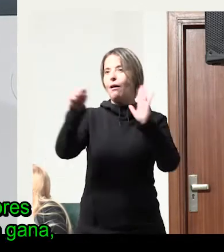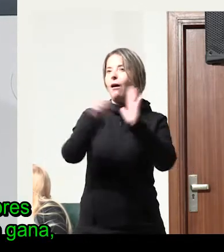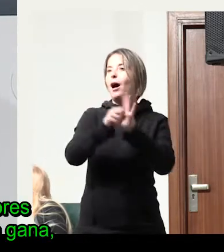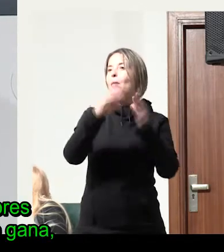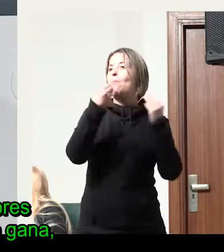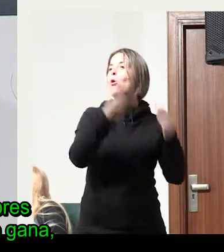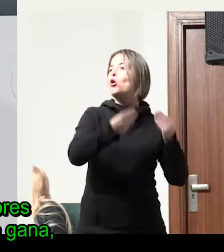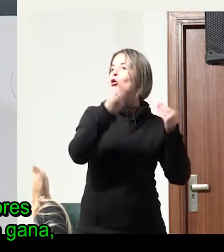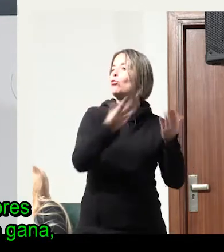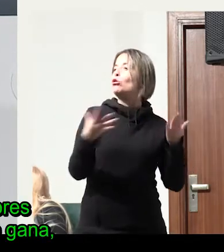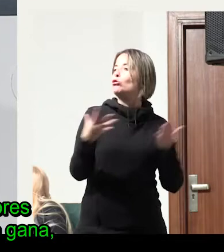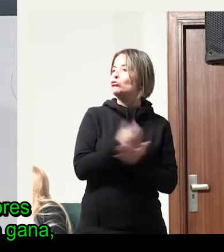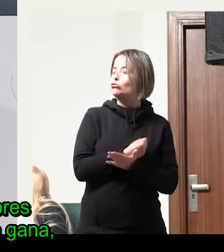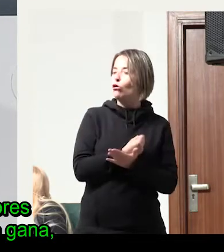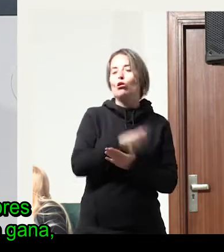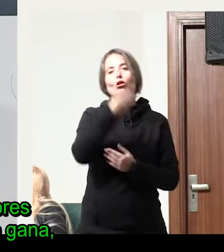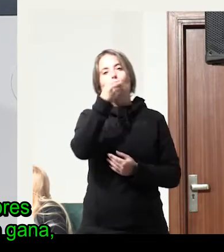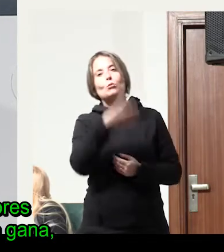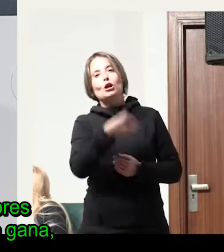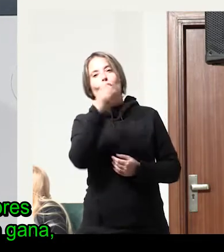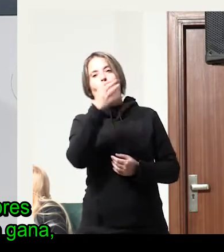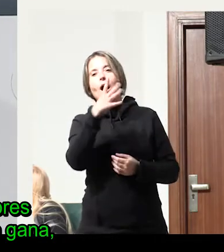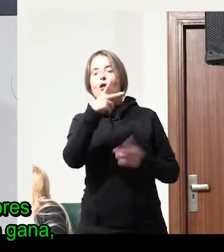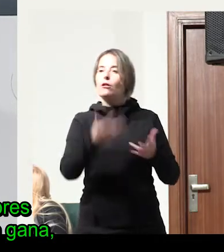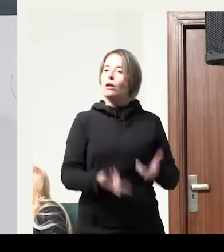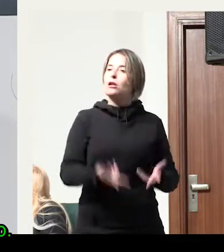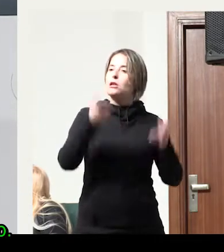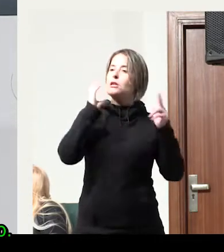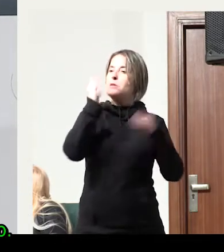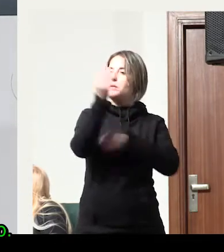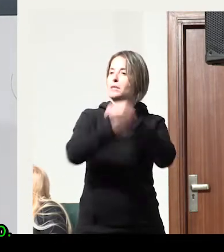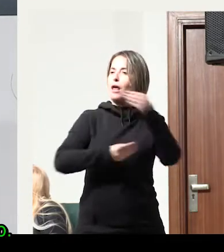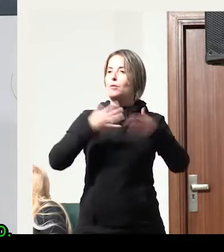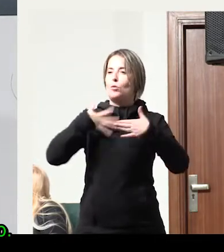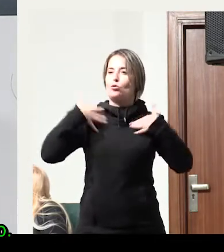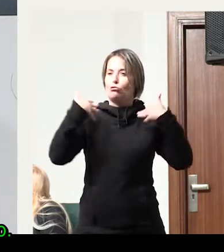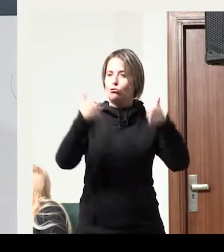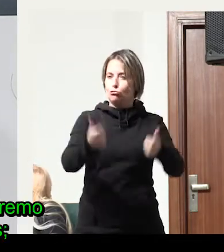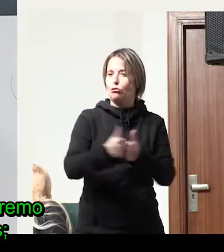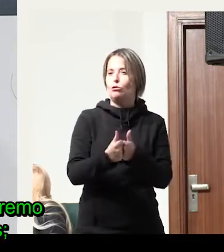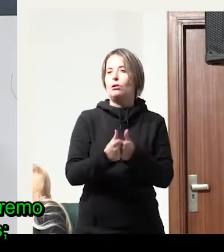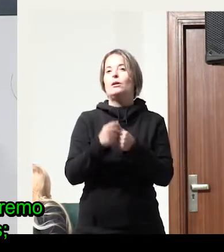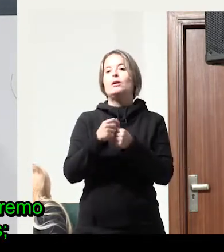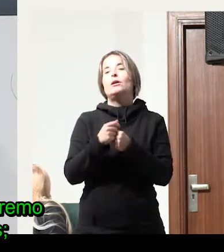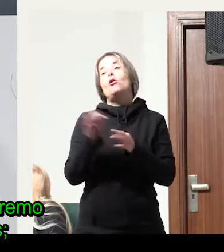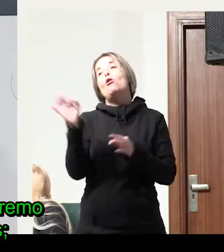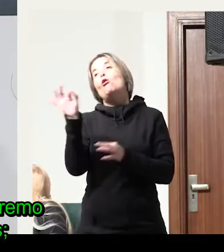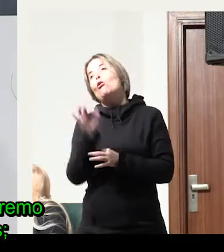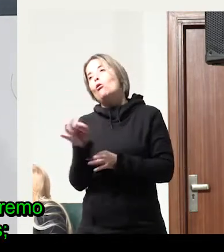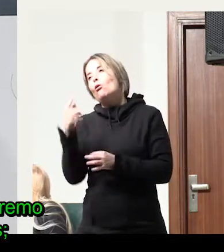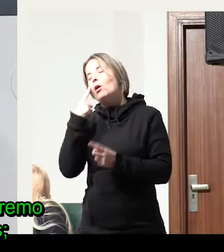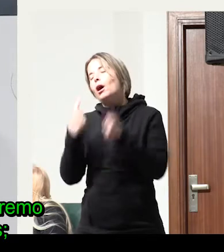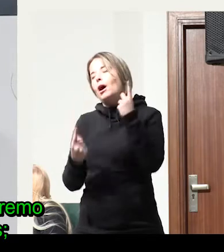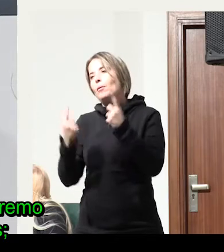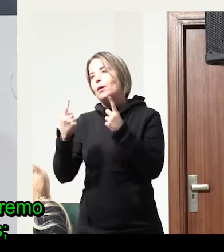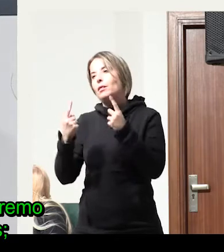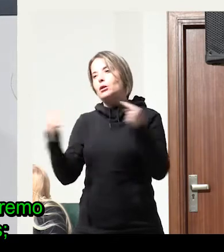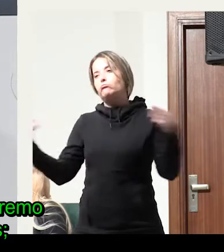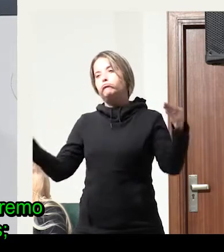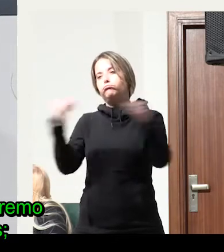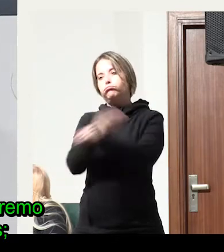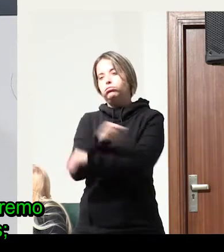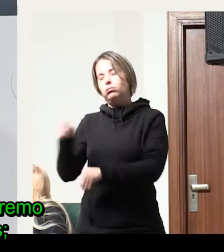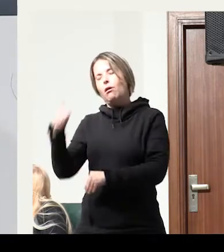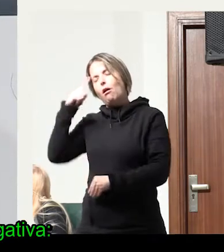¿no? Y qué bien, porque ahora somos libres y ya podemos hacer lo que nos da la gana y sobre todo subrayamos eso. o a veces nos vamos al otro extremo y todo es trágico, ¿no?